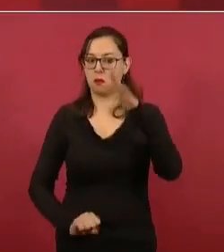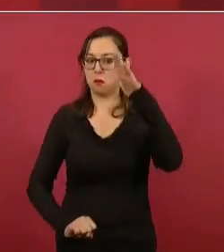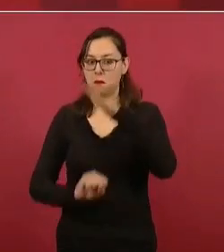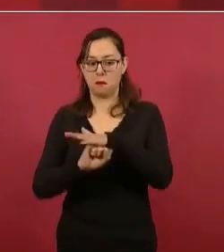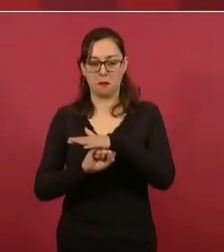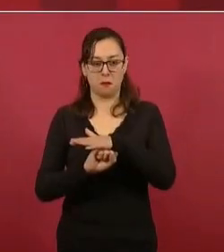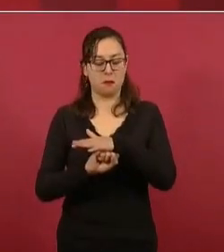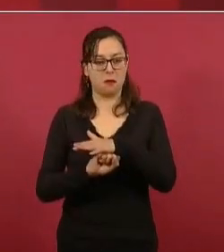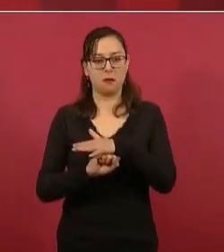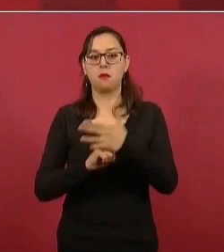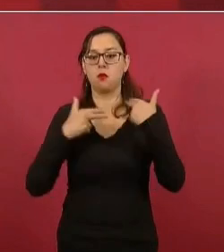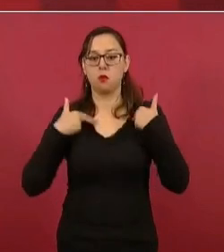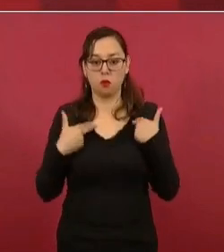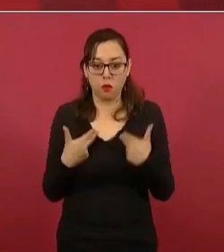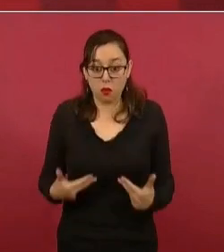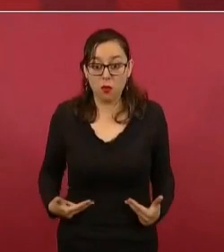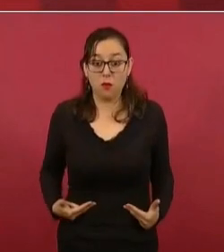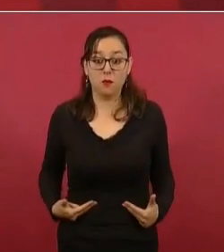laico.